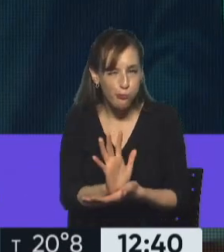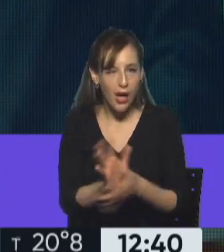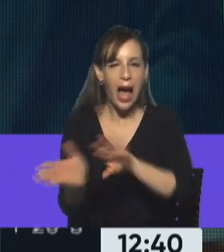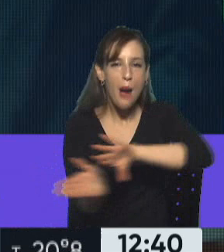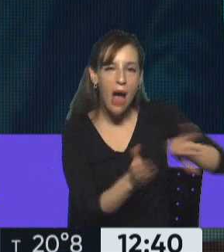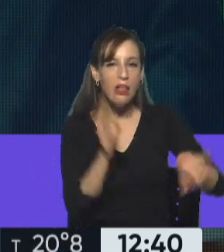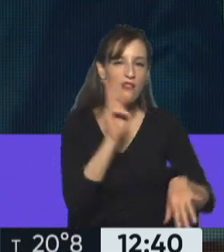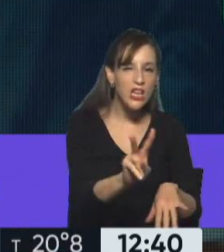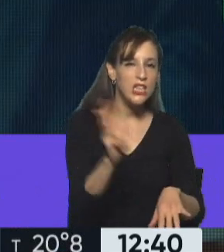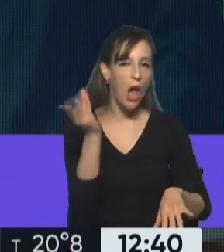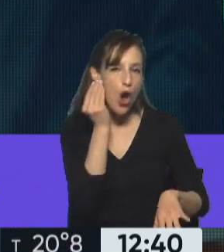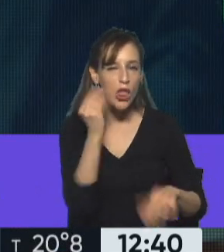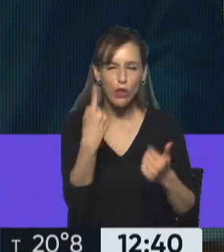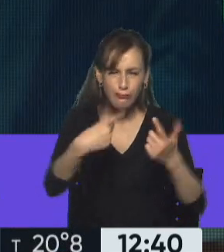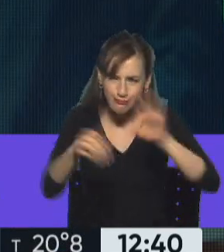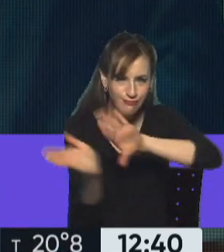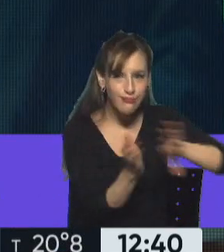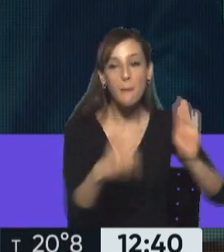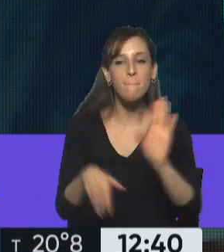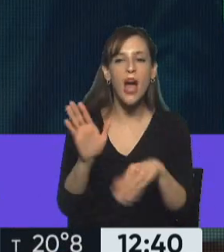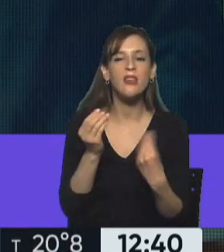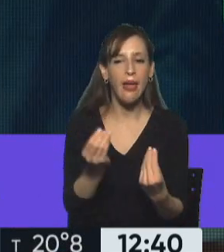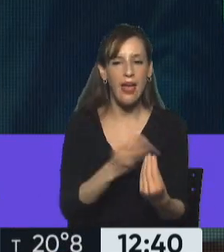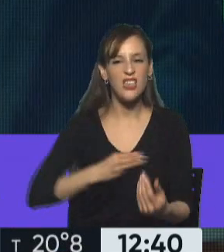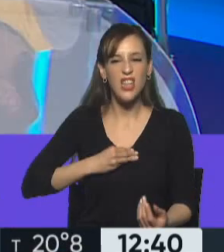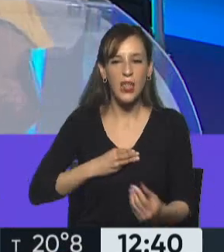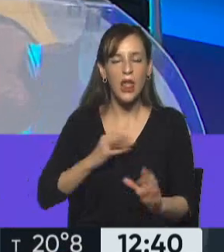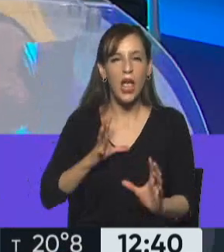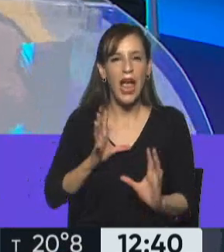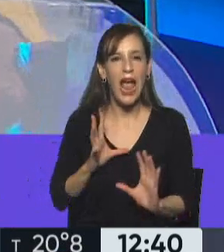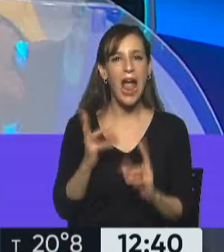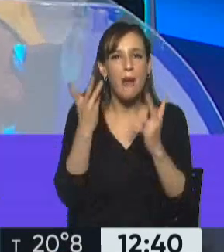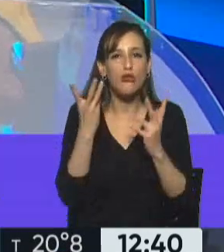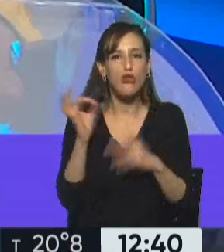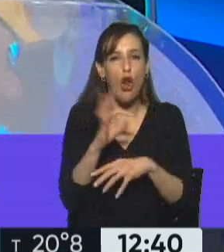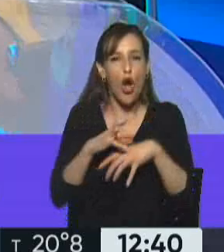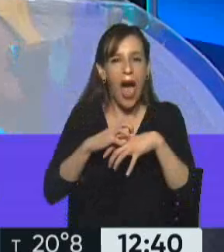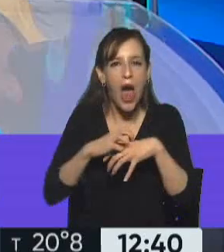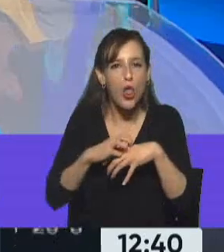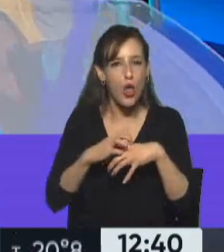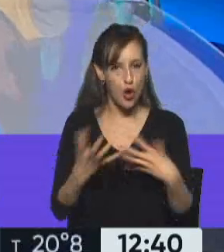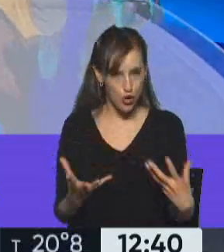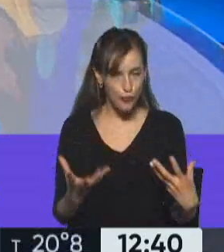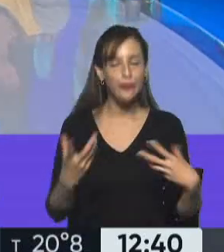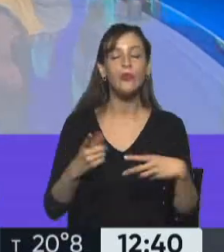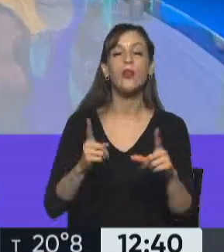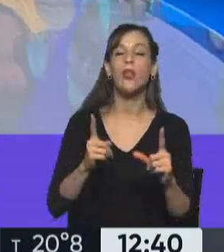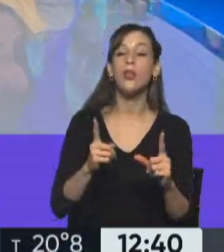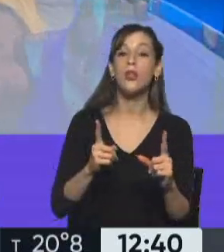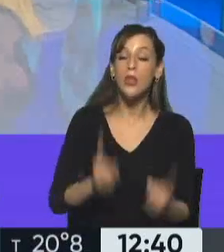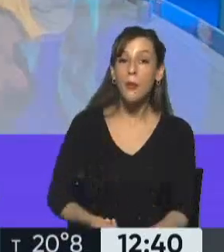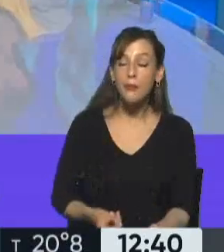específicamente del ardor la quemazón la presión y no solo nos permiten tomar